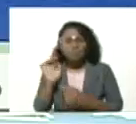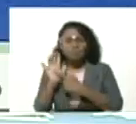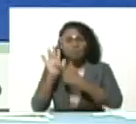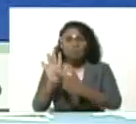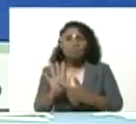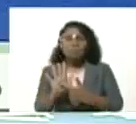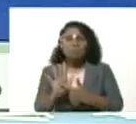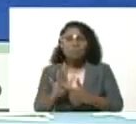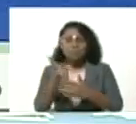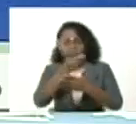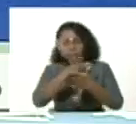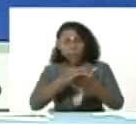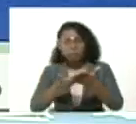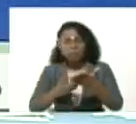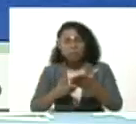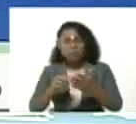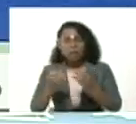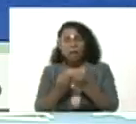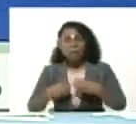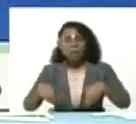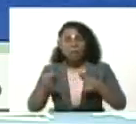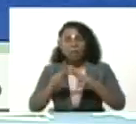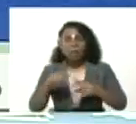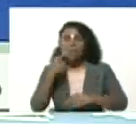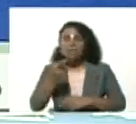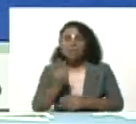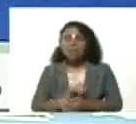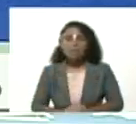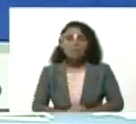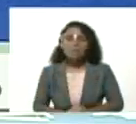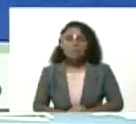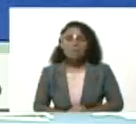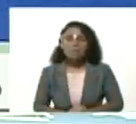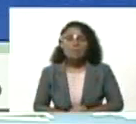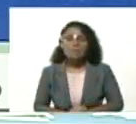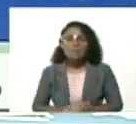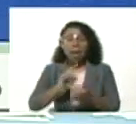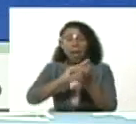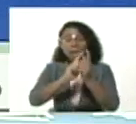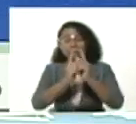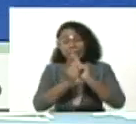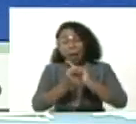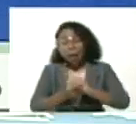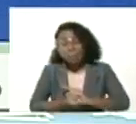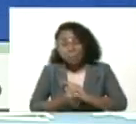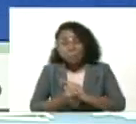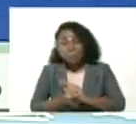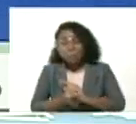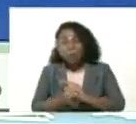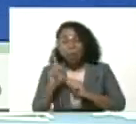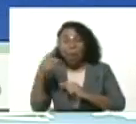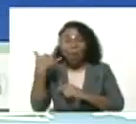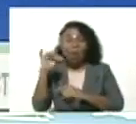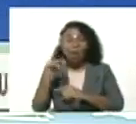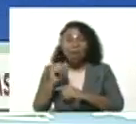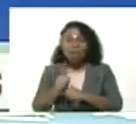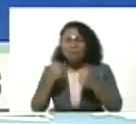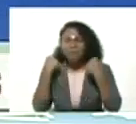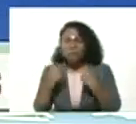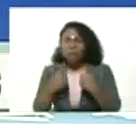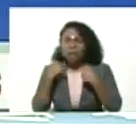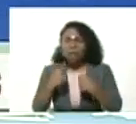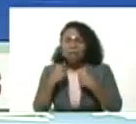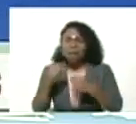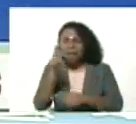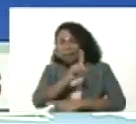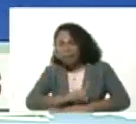señalamientos en el documento de Naciones Unidas dice: el cambio climático está intensificando el